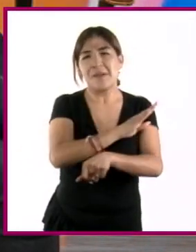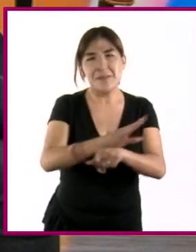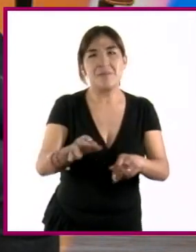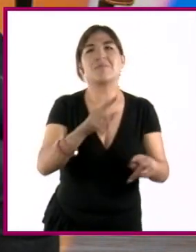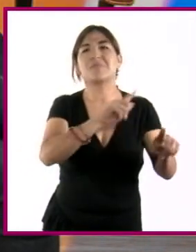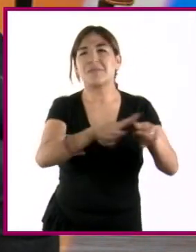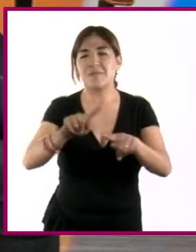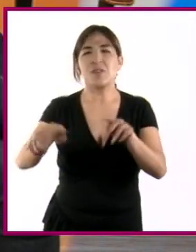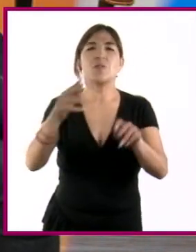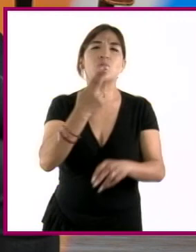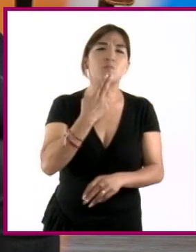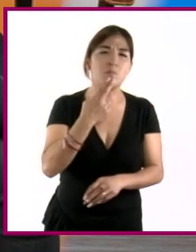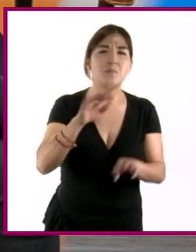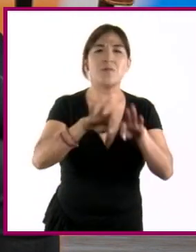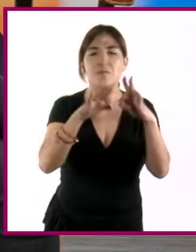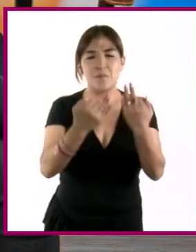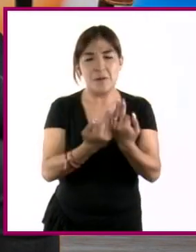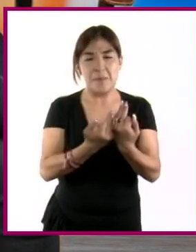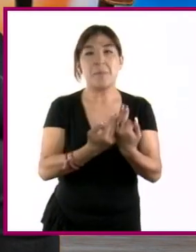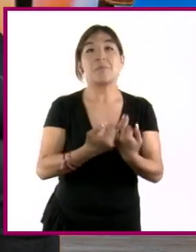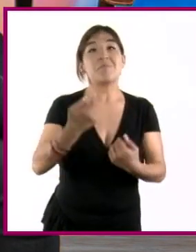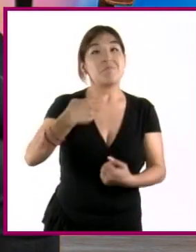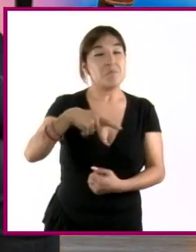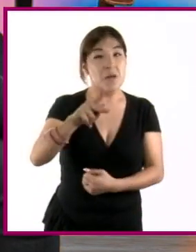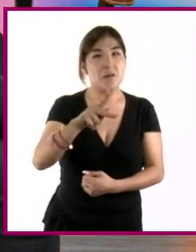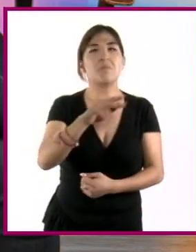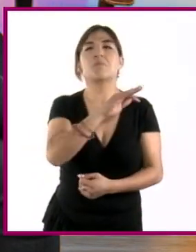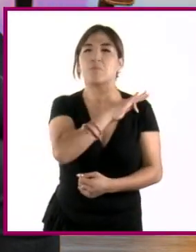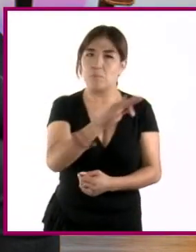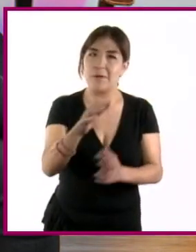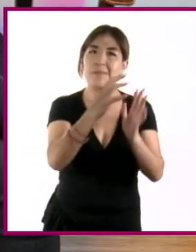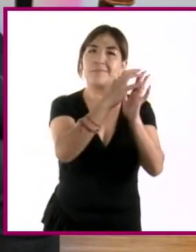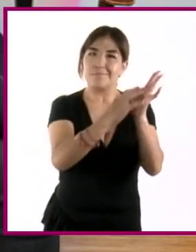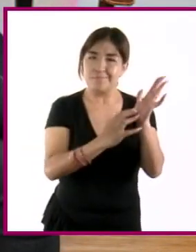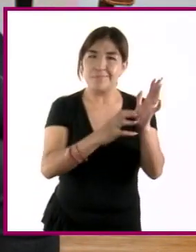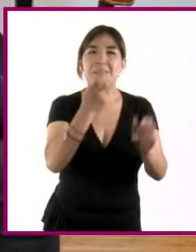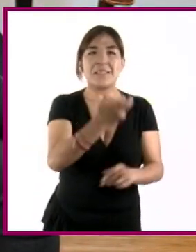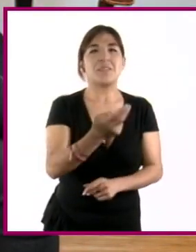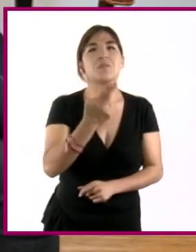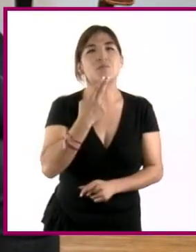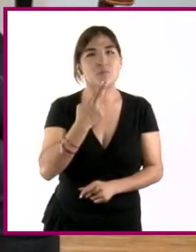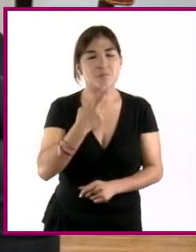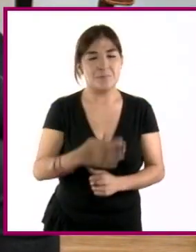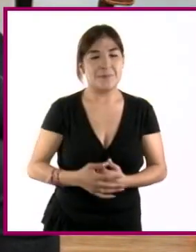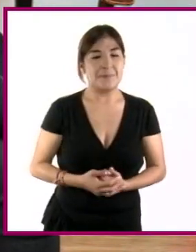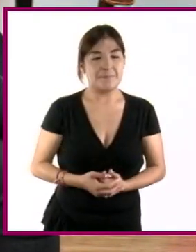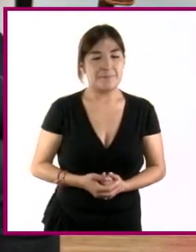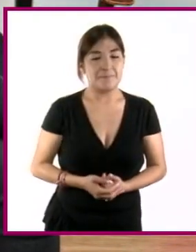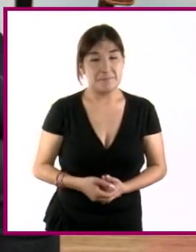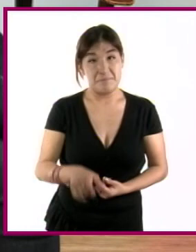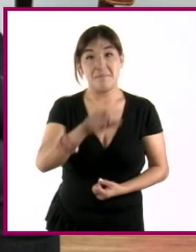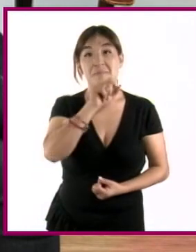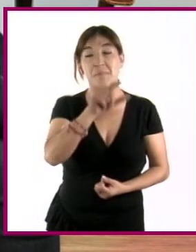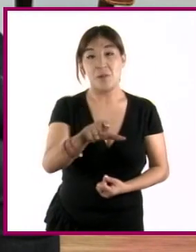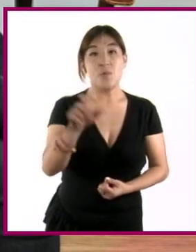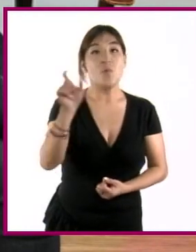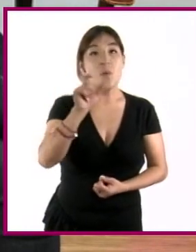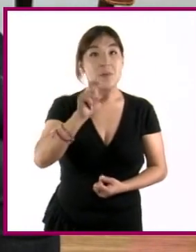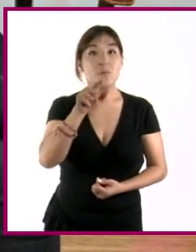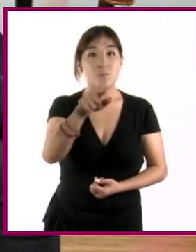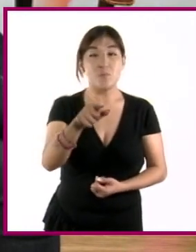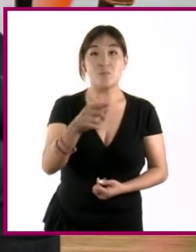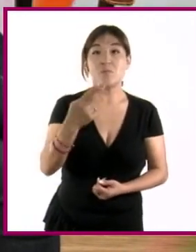distintas aplicaciones. Sin embargo, se puede reducir su uso de muchas maneras. Además de que cuando tengamos que